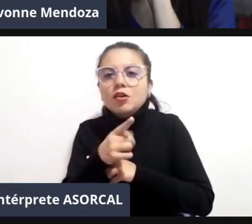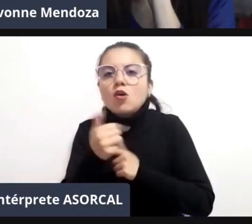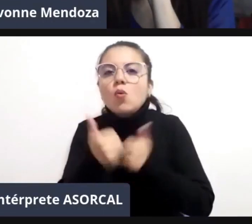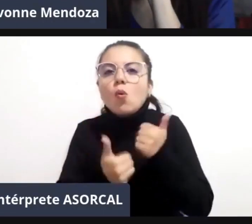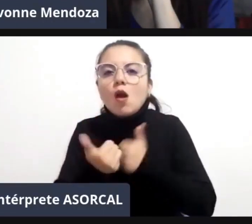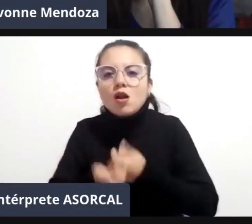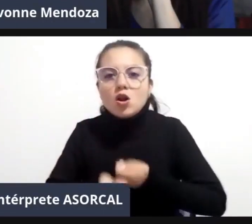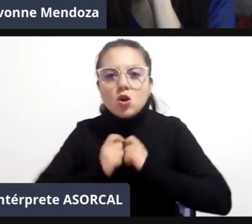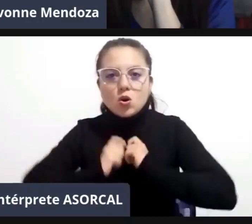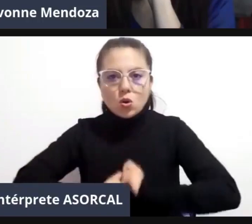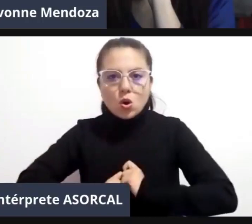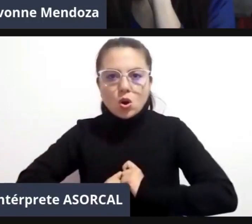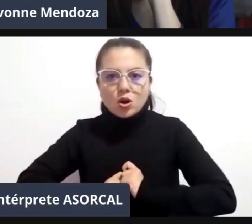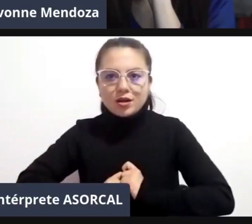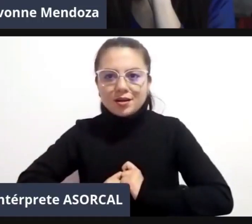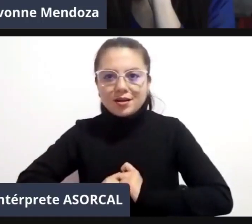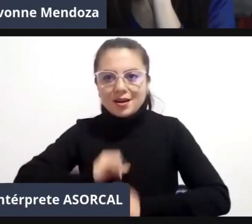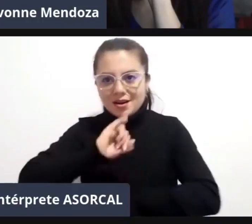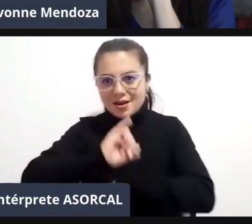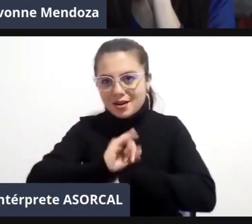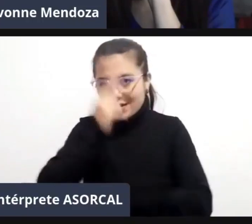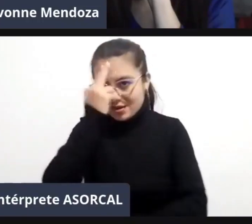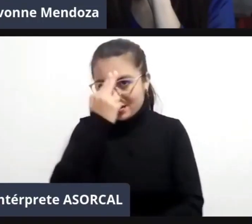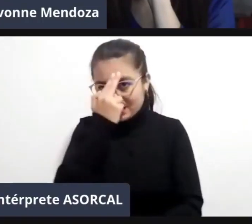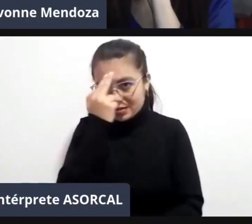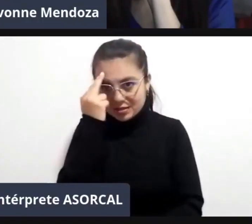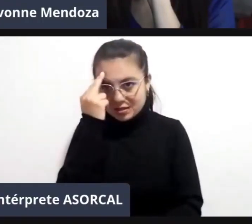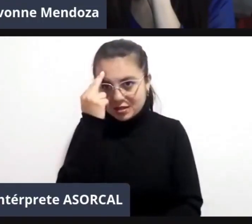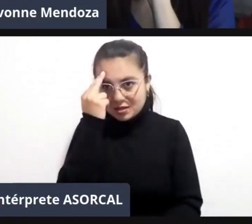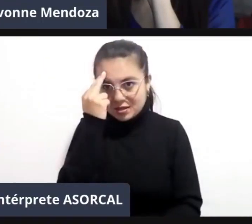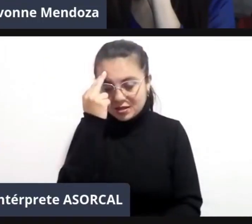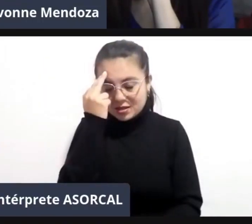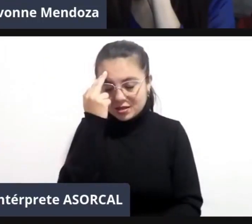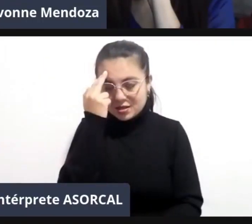Iglesia como autoridad, no tanto en